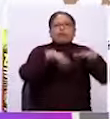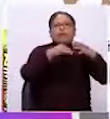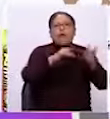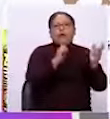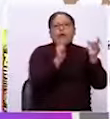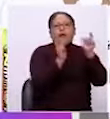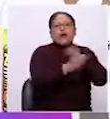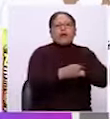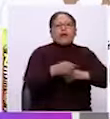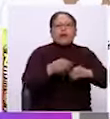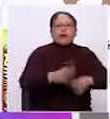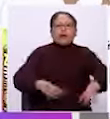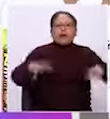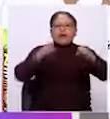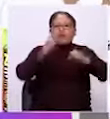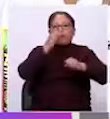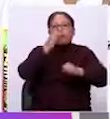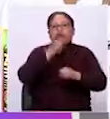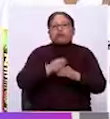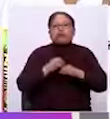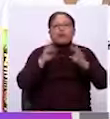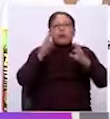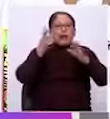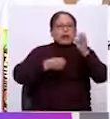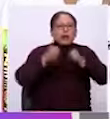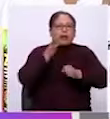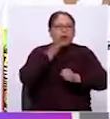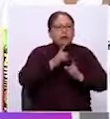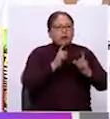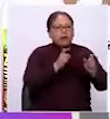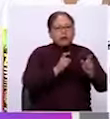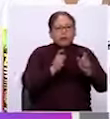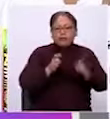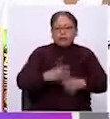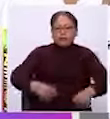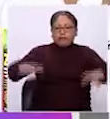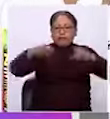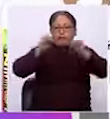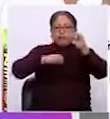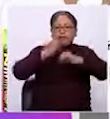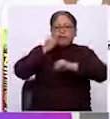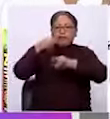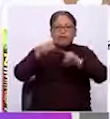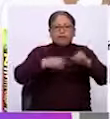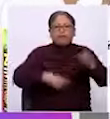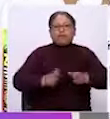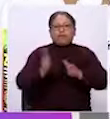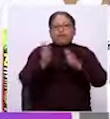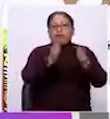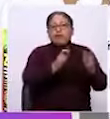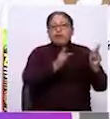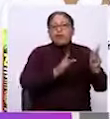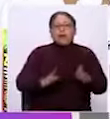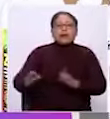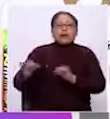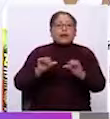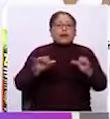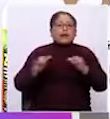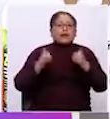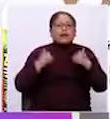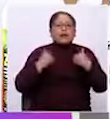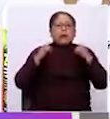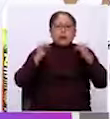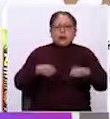a ir vendiendo entonces con estas actividades de que sea que hemos sido parte del plan de acción que está dando